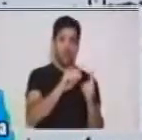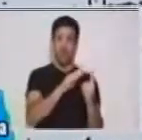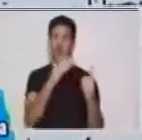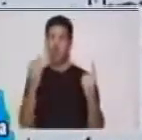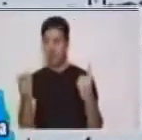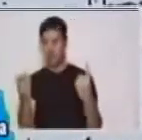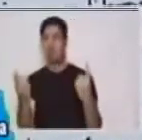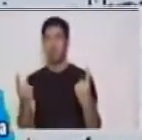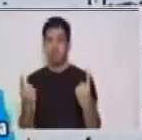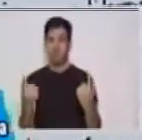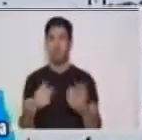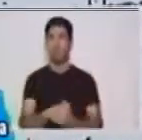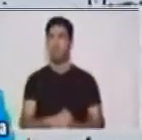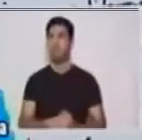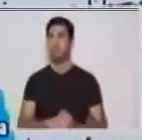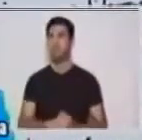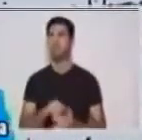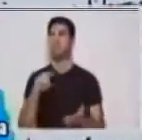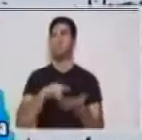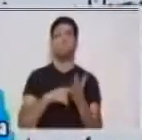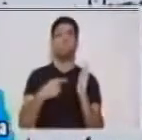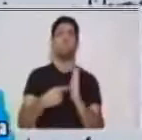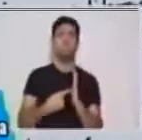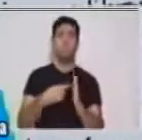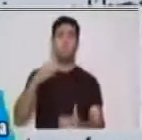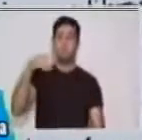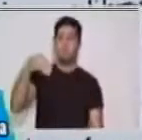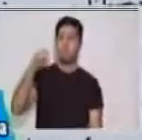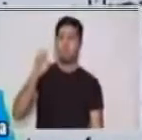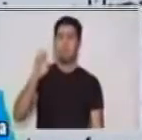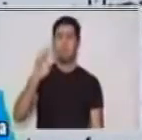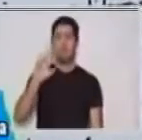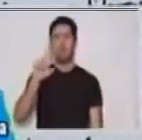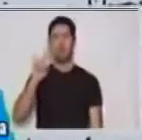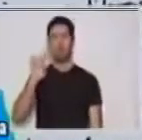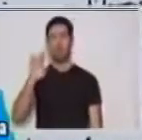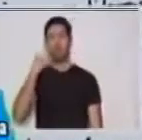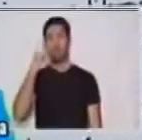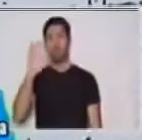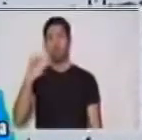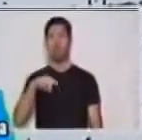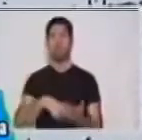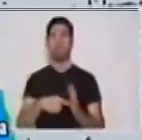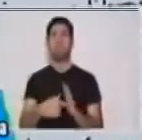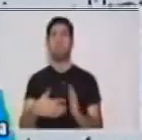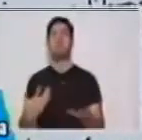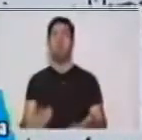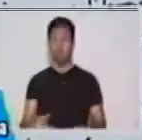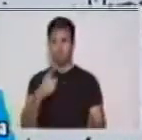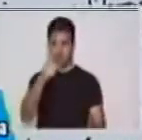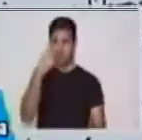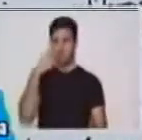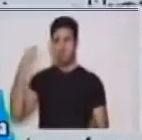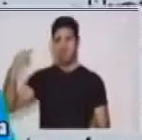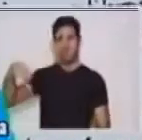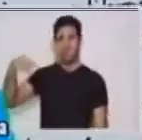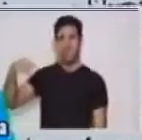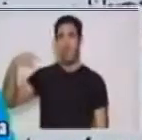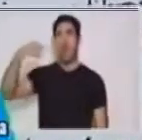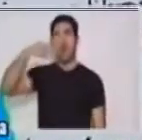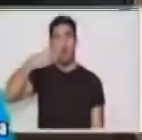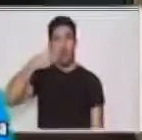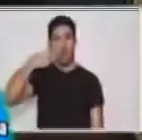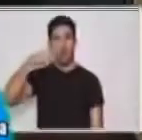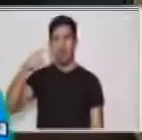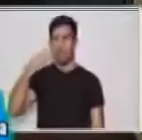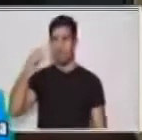mercurio? Regresemos y veamos que un termómetro, ¿qué tiene en la parte de adentro? ¿Se han dado cuenta que es como una bolita